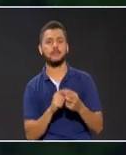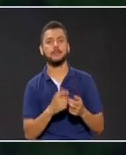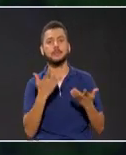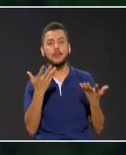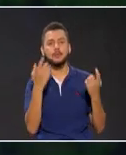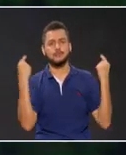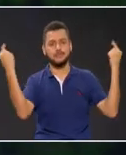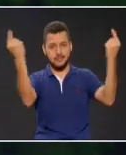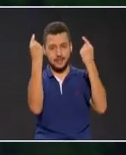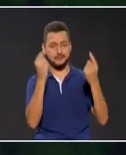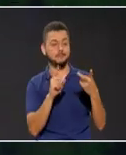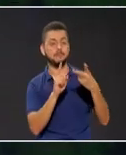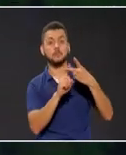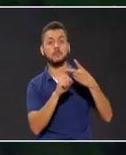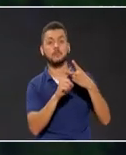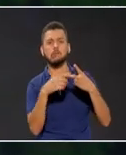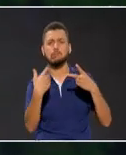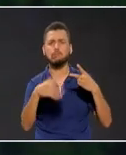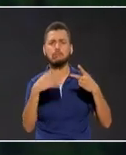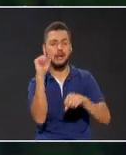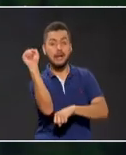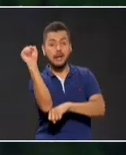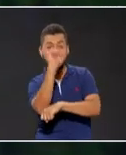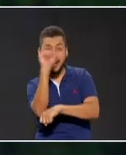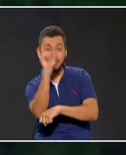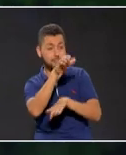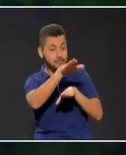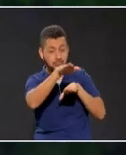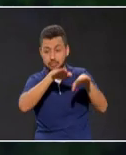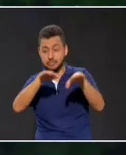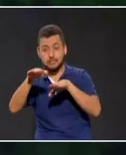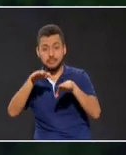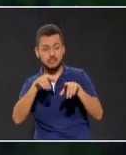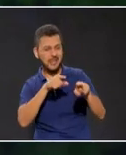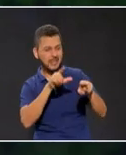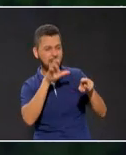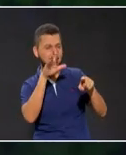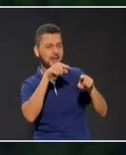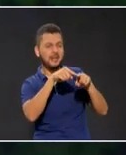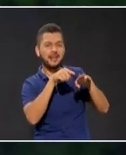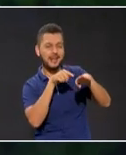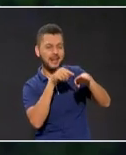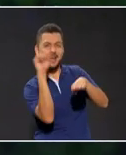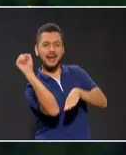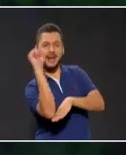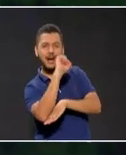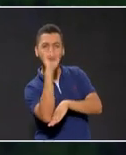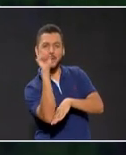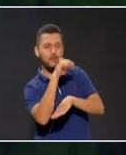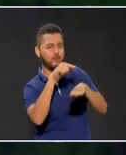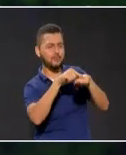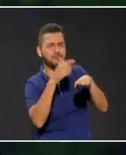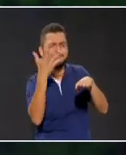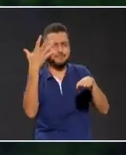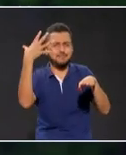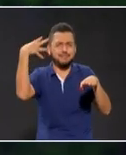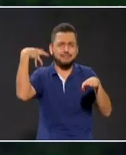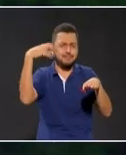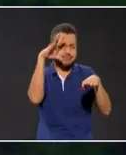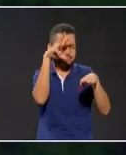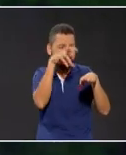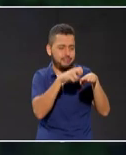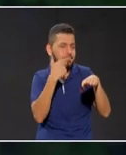ciudad. Segundo, chatarrización. Fuentes móviles, chatarrizar las que sean viejas, que estén contaminando. Y tres, queremos un